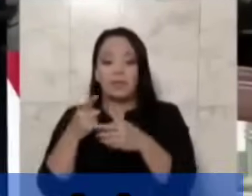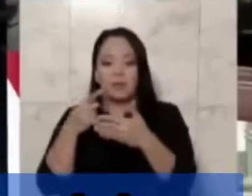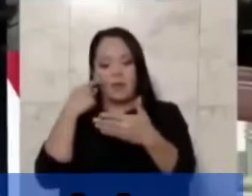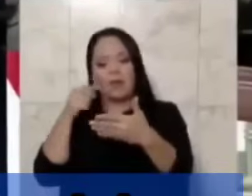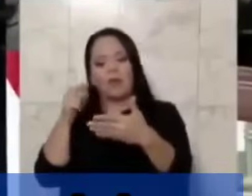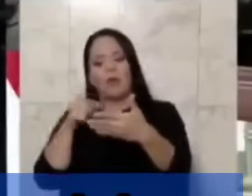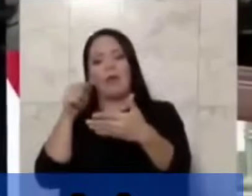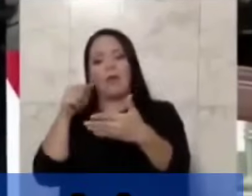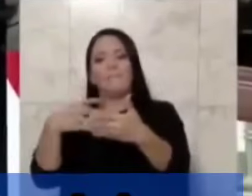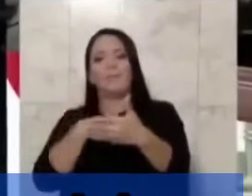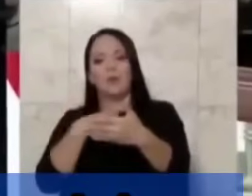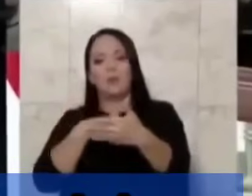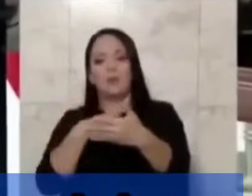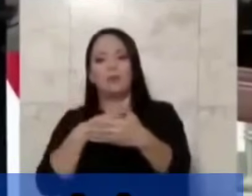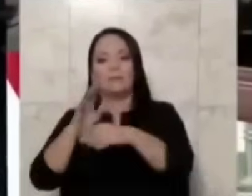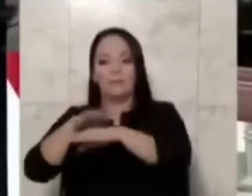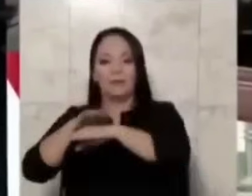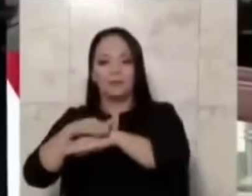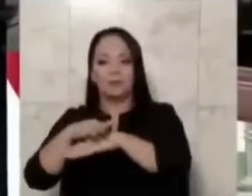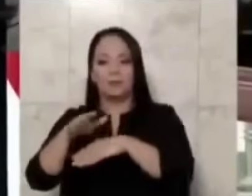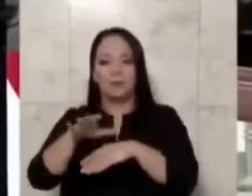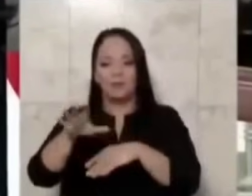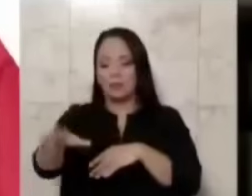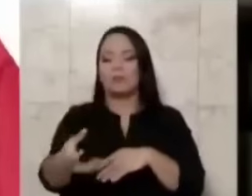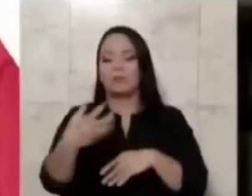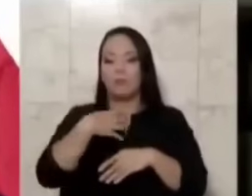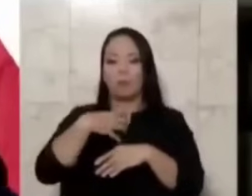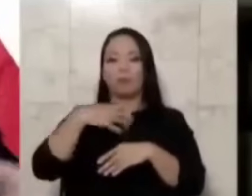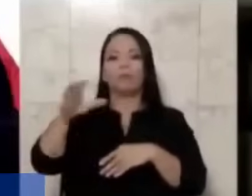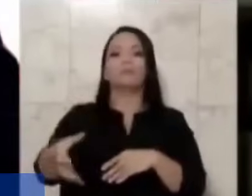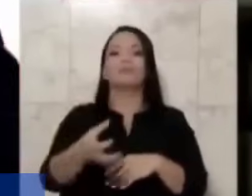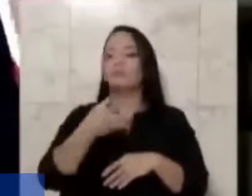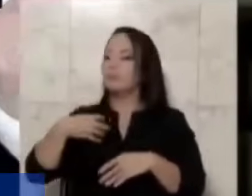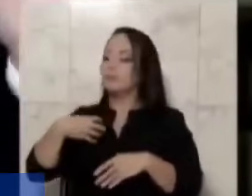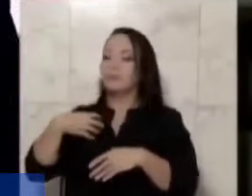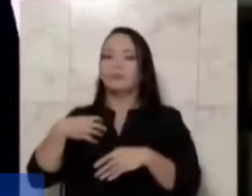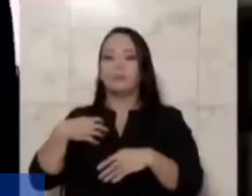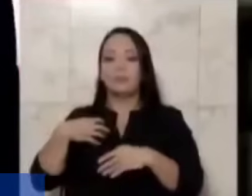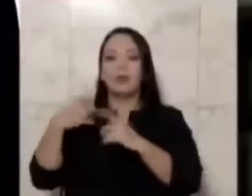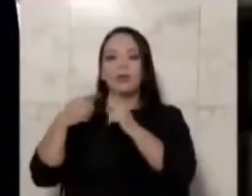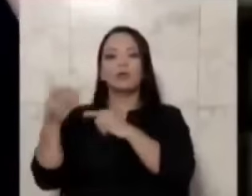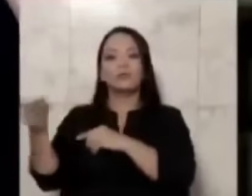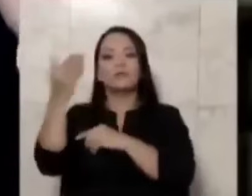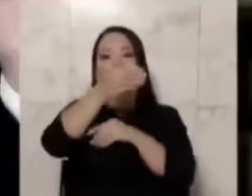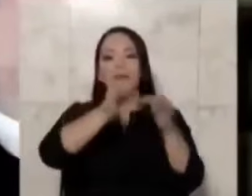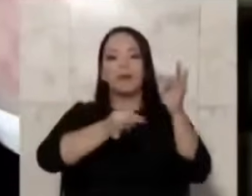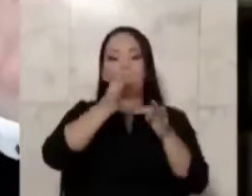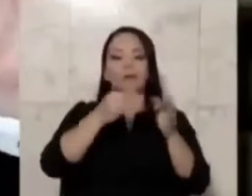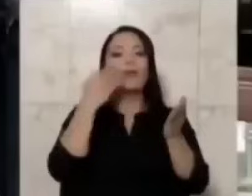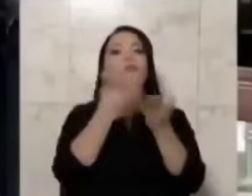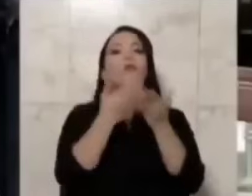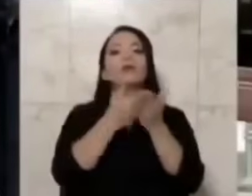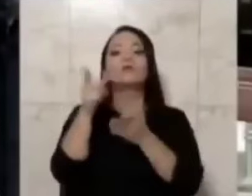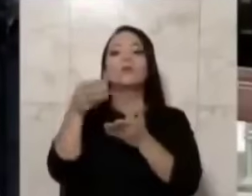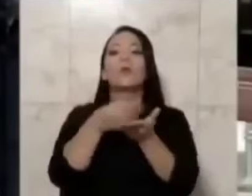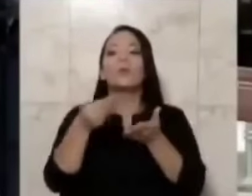esto es mío, con permiso, señor ministro, ya me lo dejo, vaya a la corte a demostrar que usted lo compró